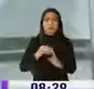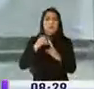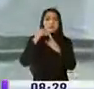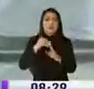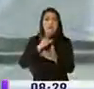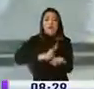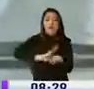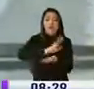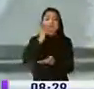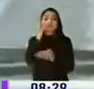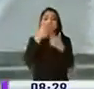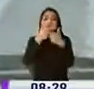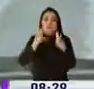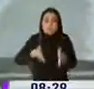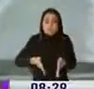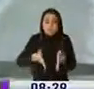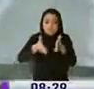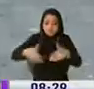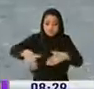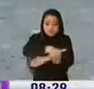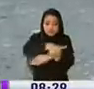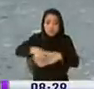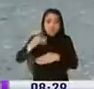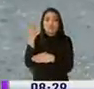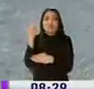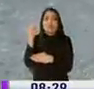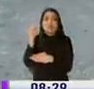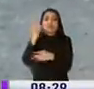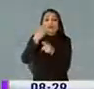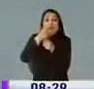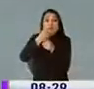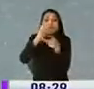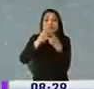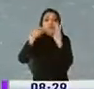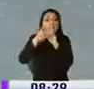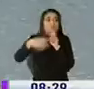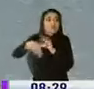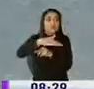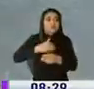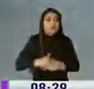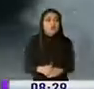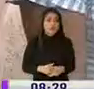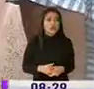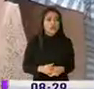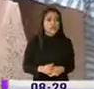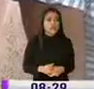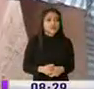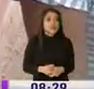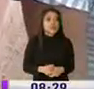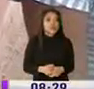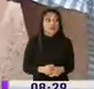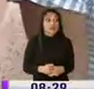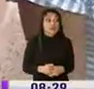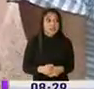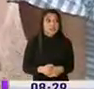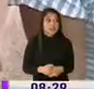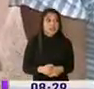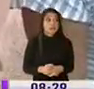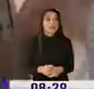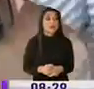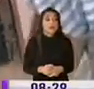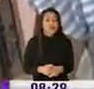barrio Futuro Libre con la avenida Simón Bolívar, por lo que los vecinos están tranquilos con los trabajos realizados. Sí, efectivamente ya están